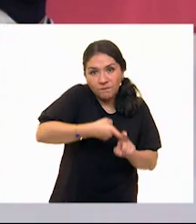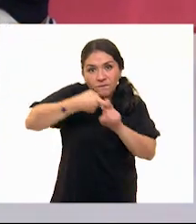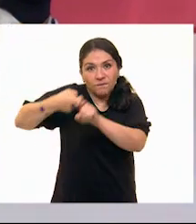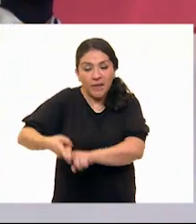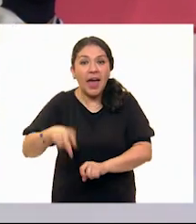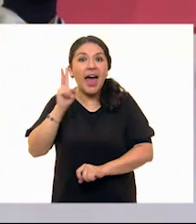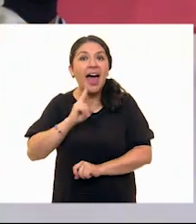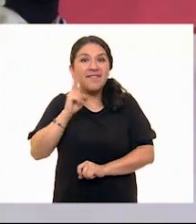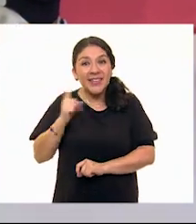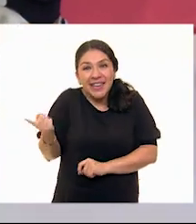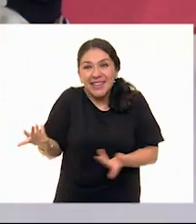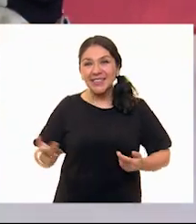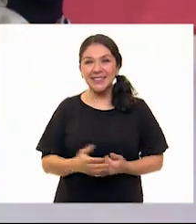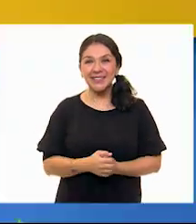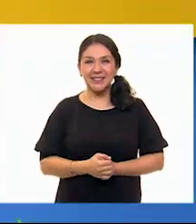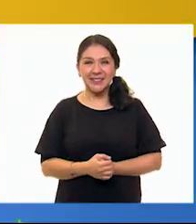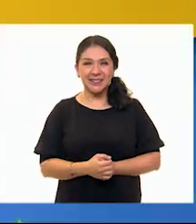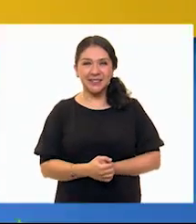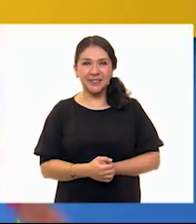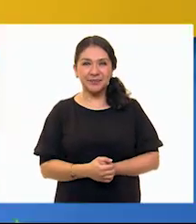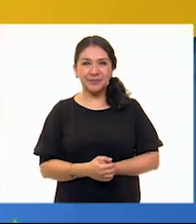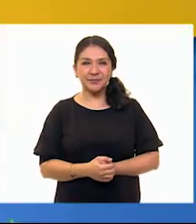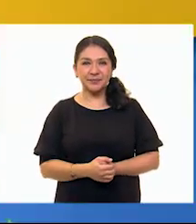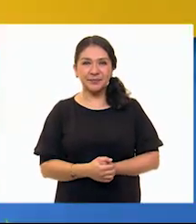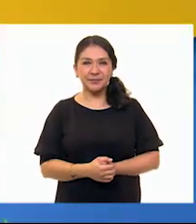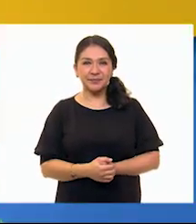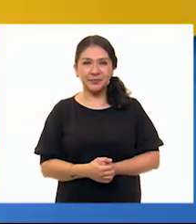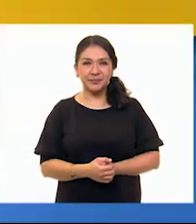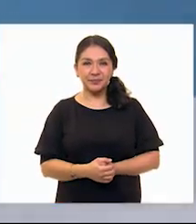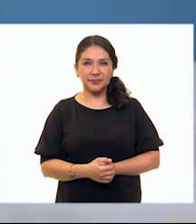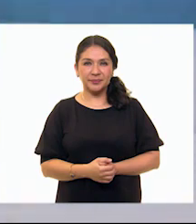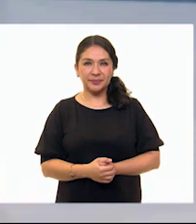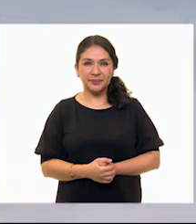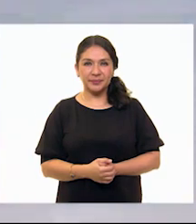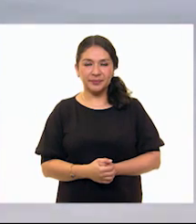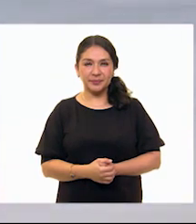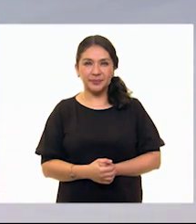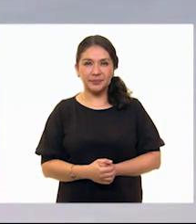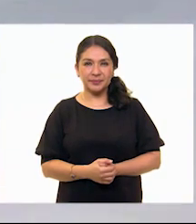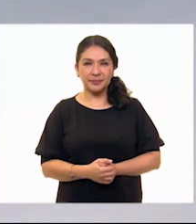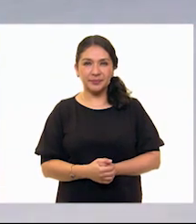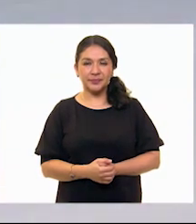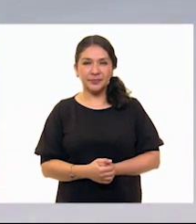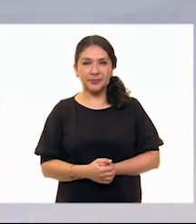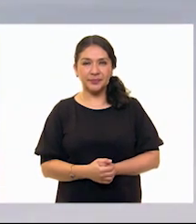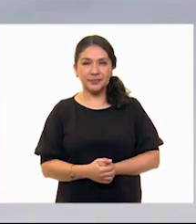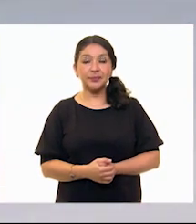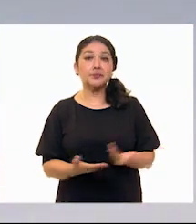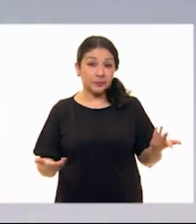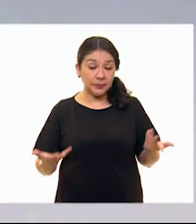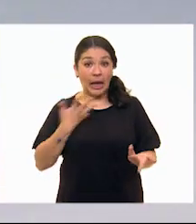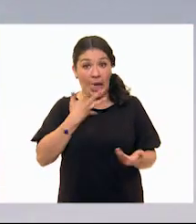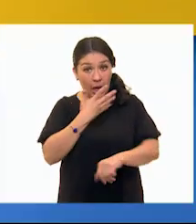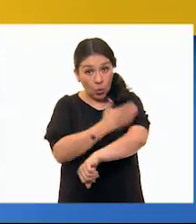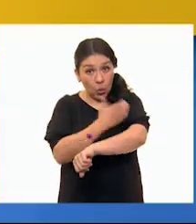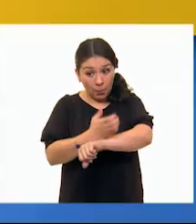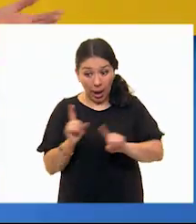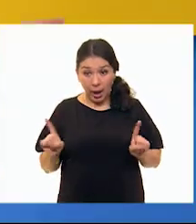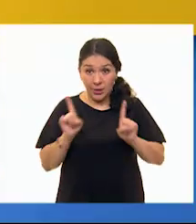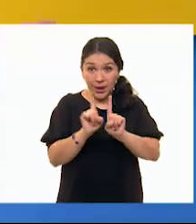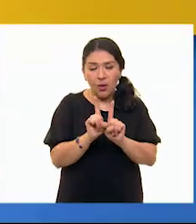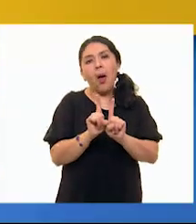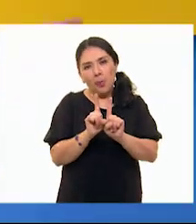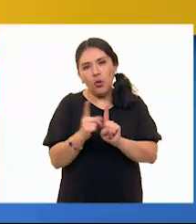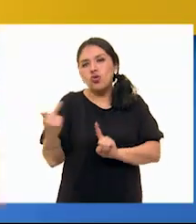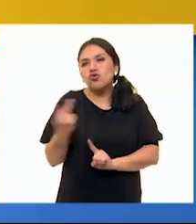Ay, no, latino. Ahí voy, ahí voy. Si estuviera solito. Exacto. Ajá. Y si alguien está contigo, bueno, pues